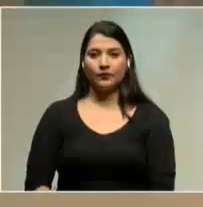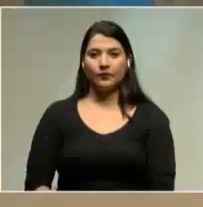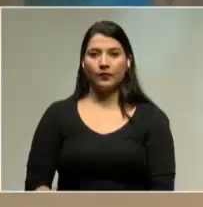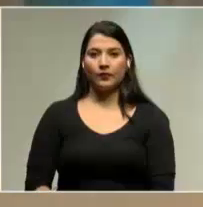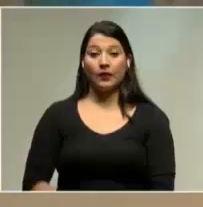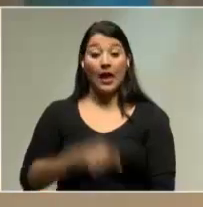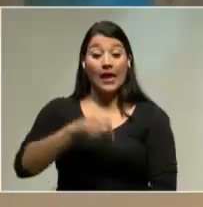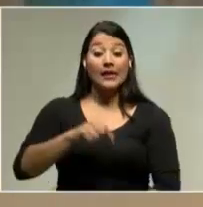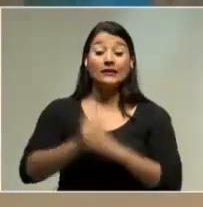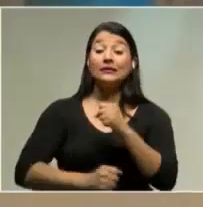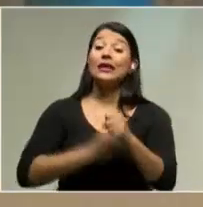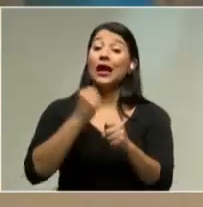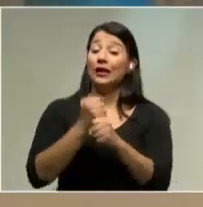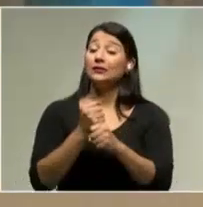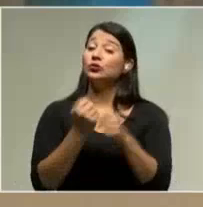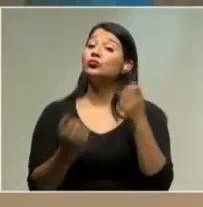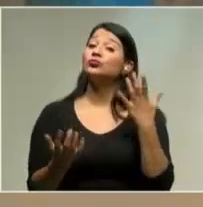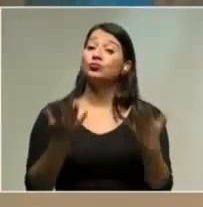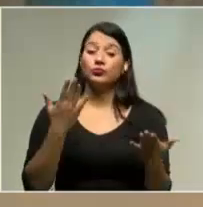De este año probablemente